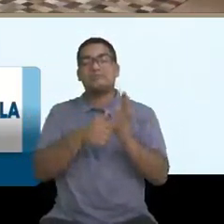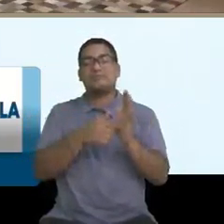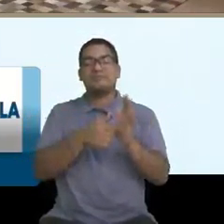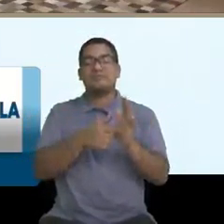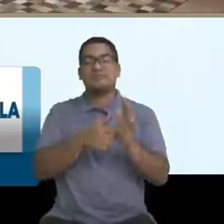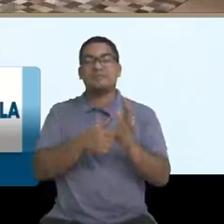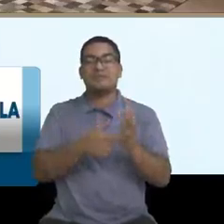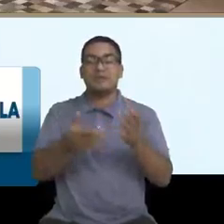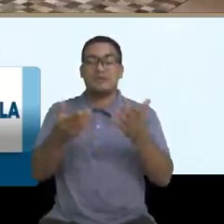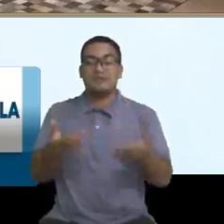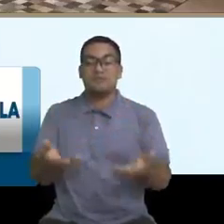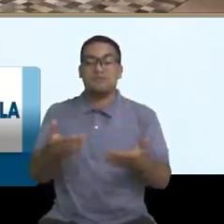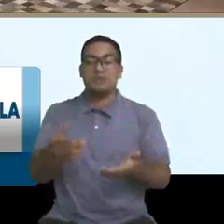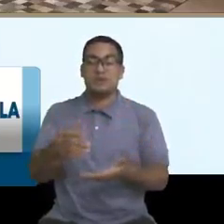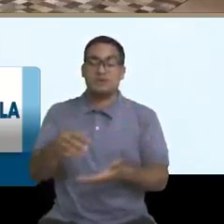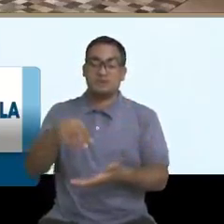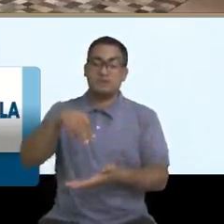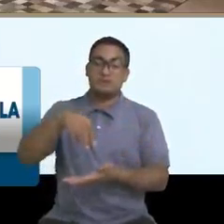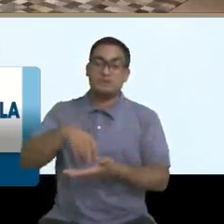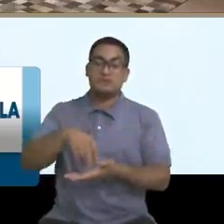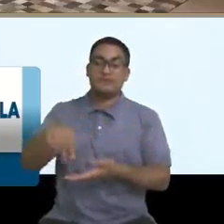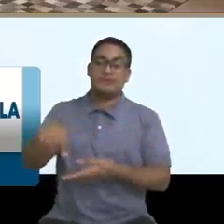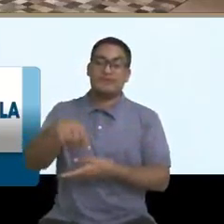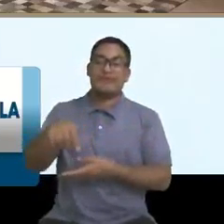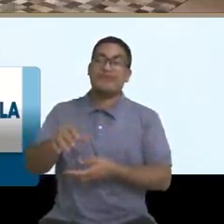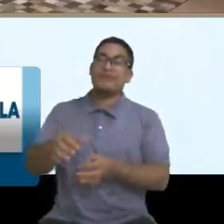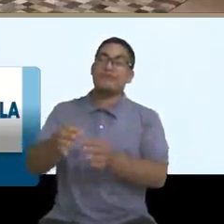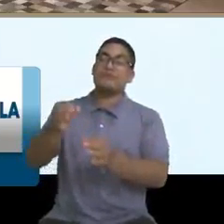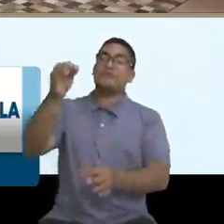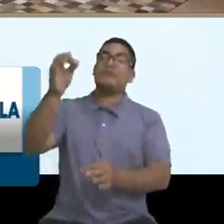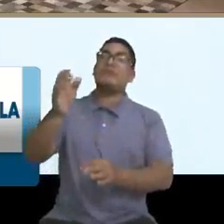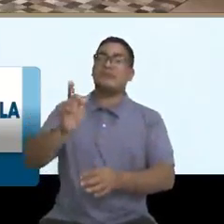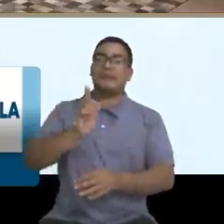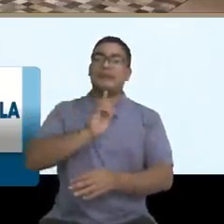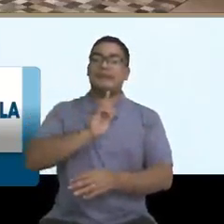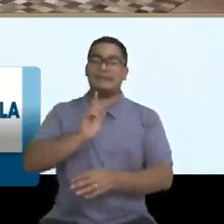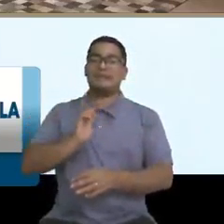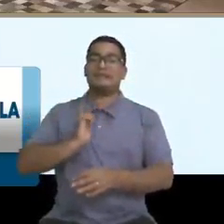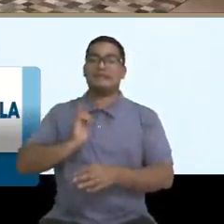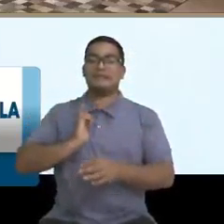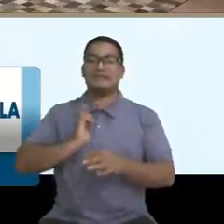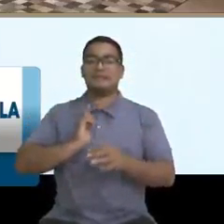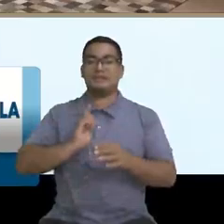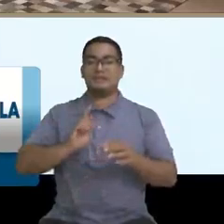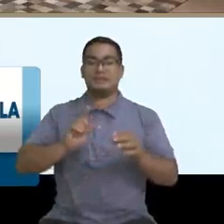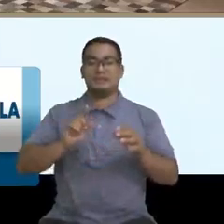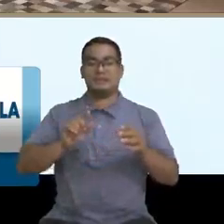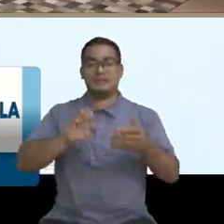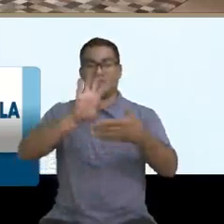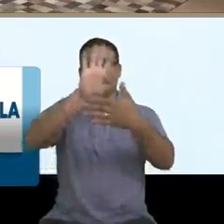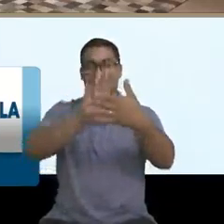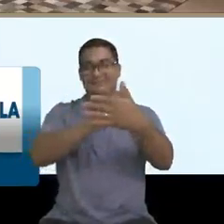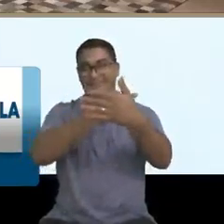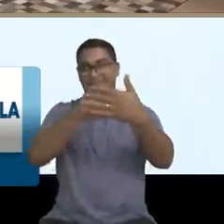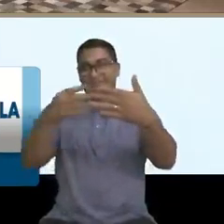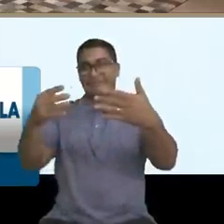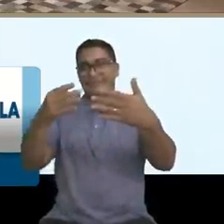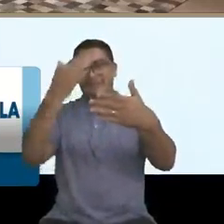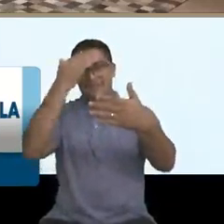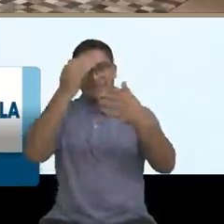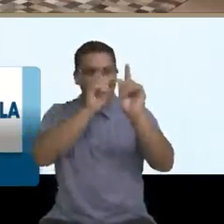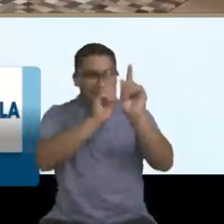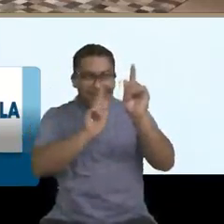a casa. El objetivo es saber qué niños están malnutridos y cómo saberlo, licenciada. ¿Cómo sabemos que un niño está